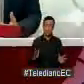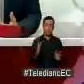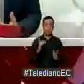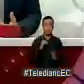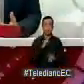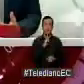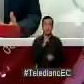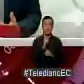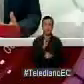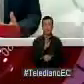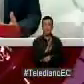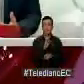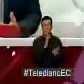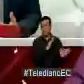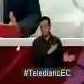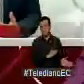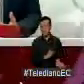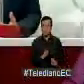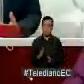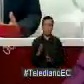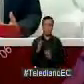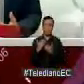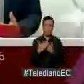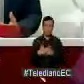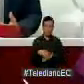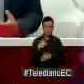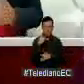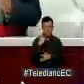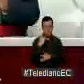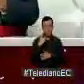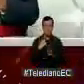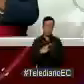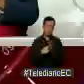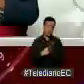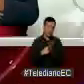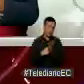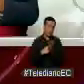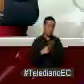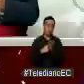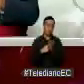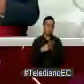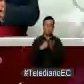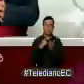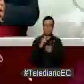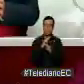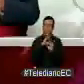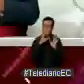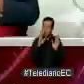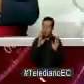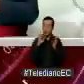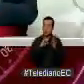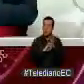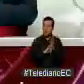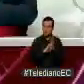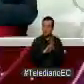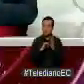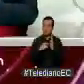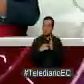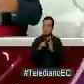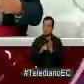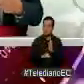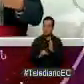el buen momento y el empuje político que tuvimos de la reunión. Pero el concepto es claro, no podemos depender de estas